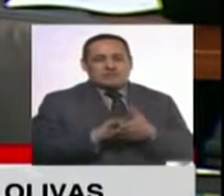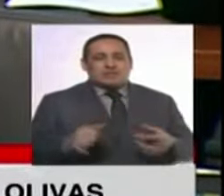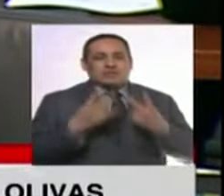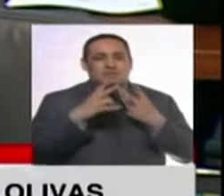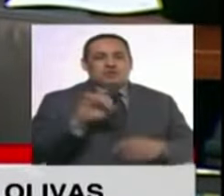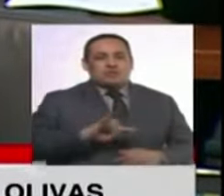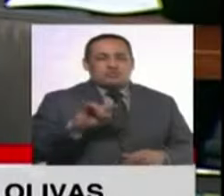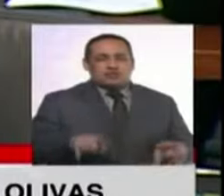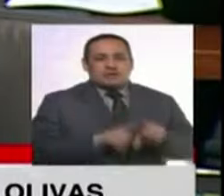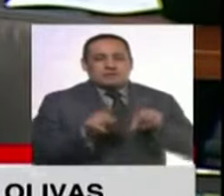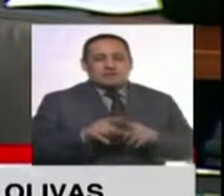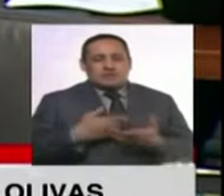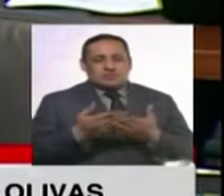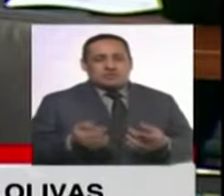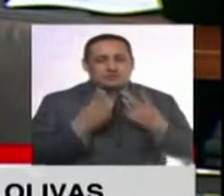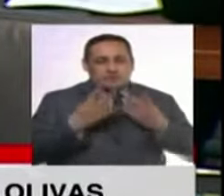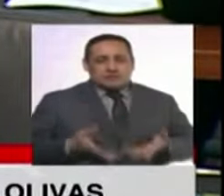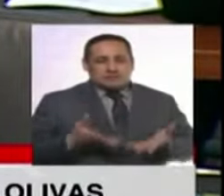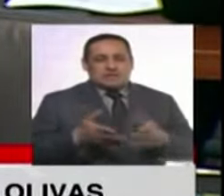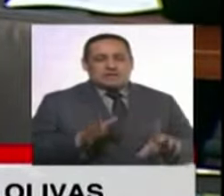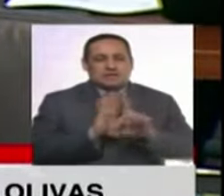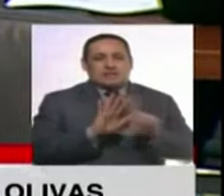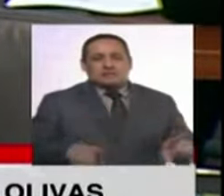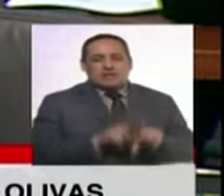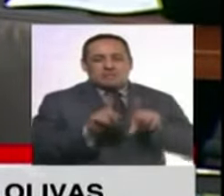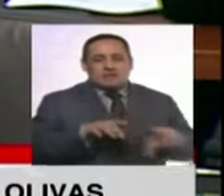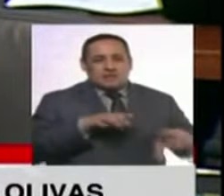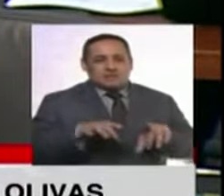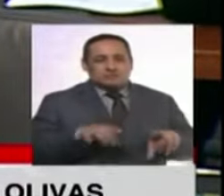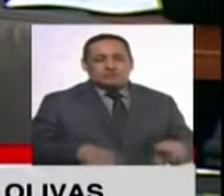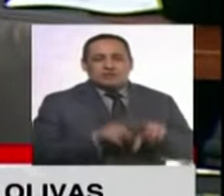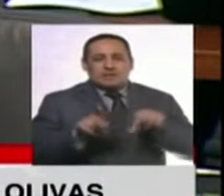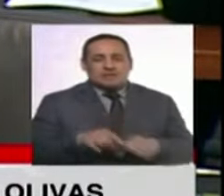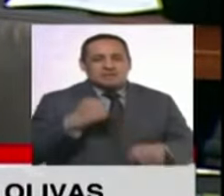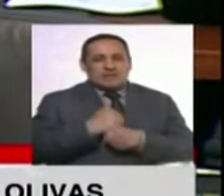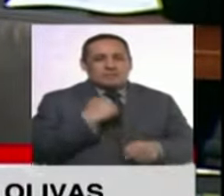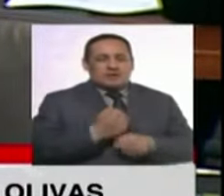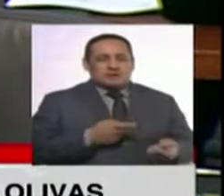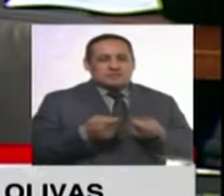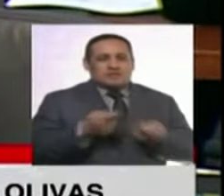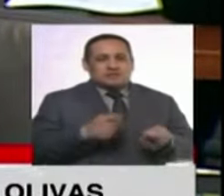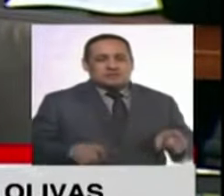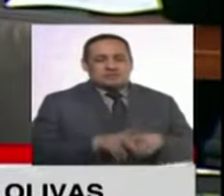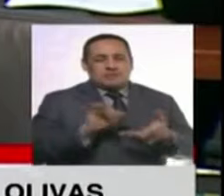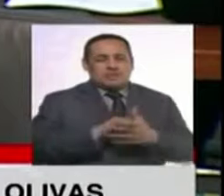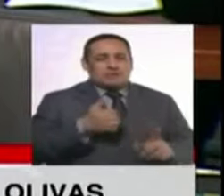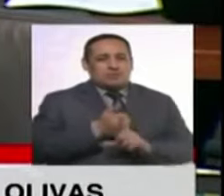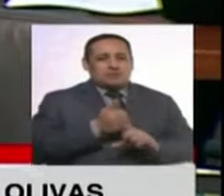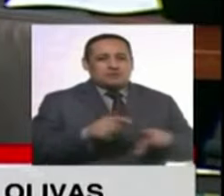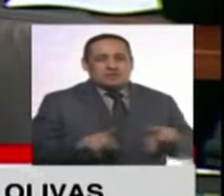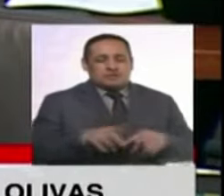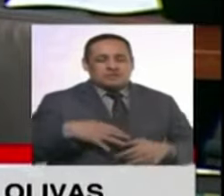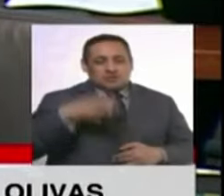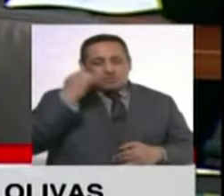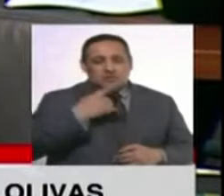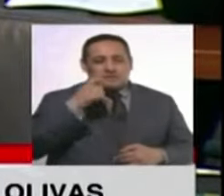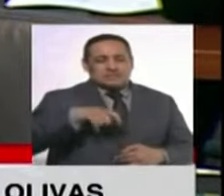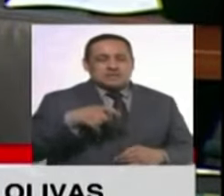el uso de sus atribuciones otorgadas por ley realizó acciones administrativas propias que considero